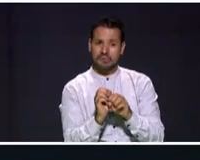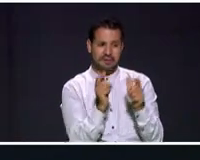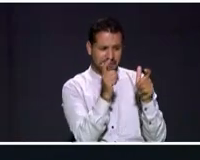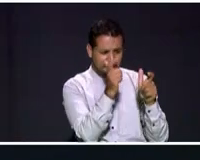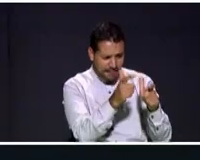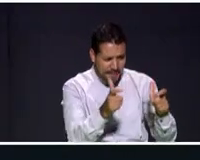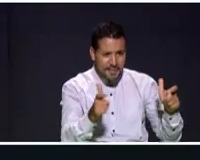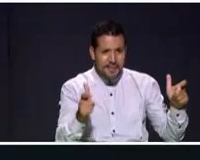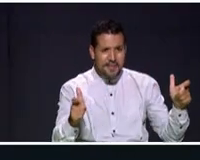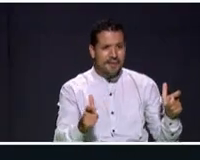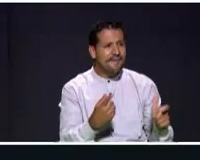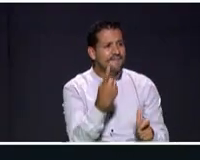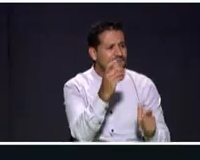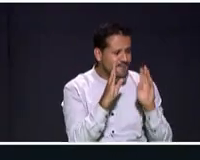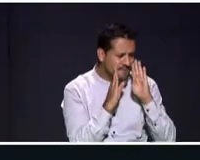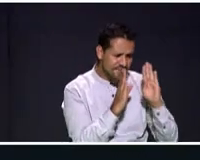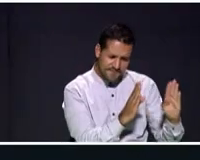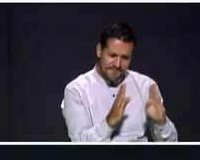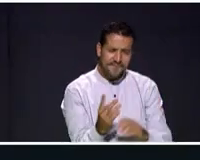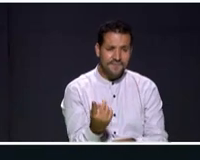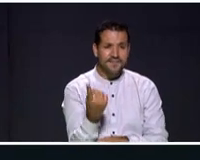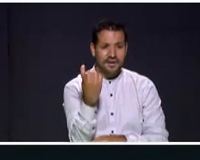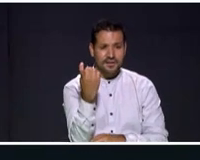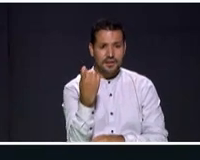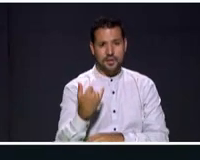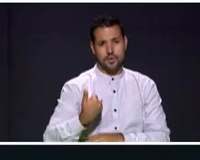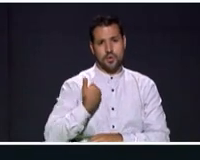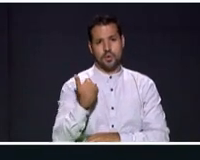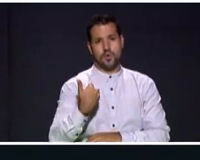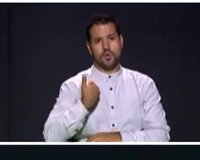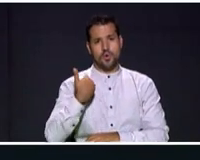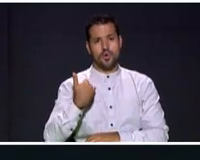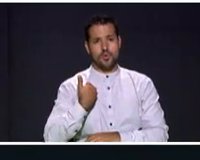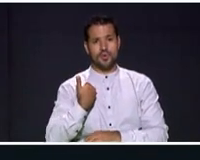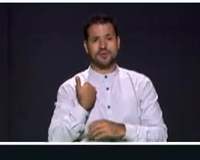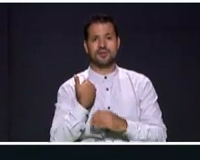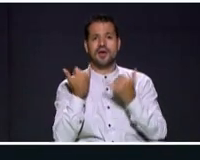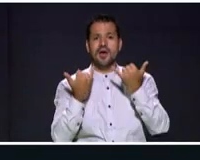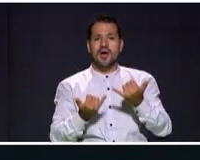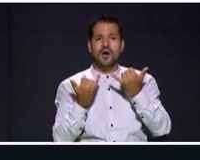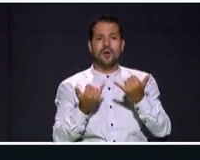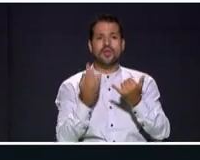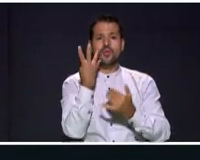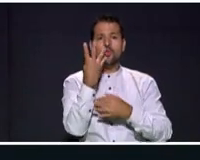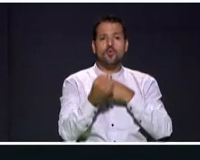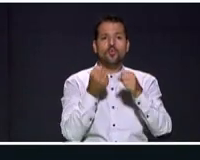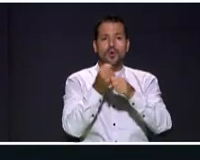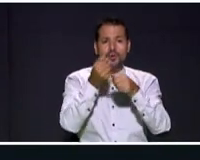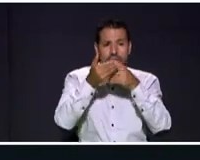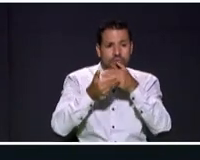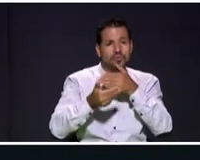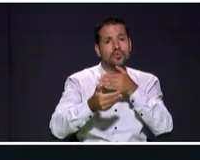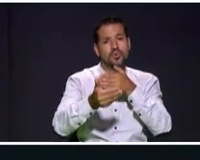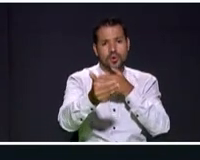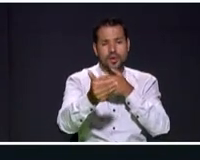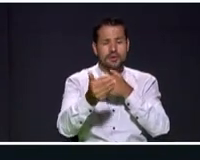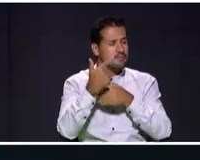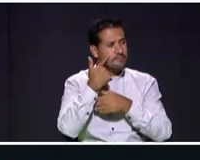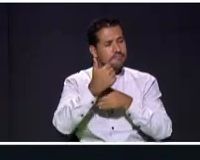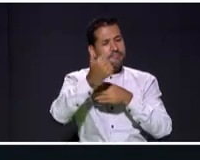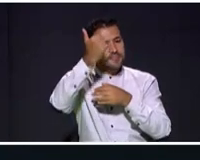tenemos que decirle a todos los jóvenes que en esta administración de estos cuatro años vamos a priorizar el aspecto familiar